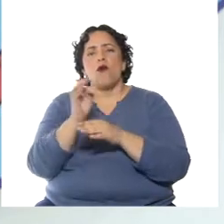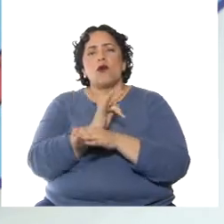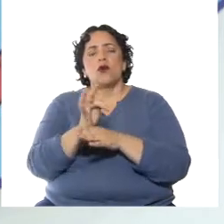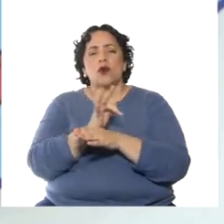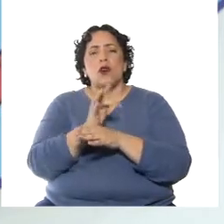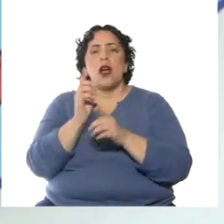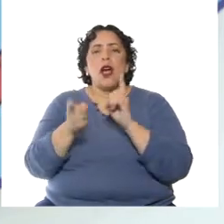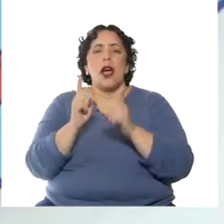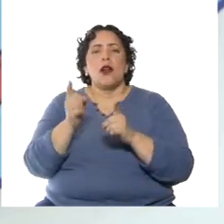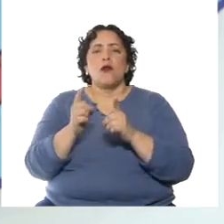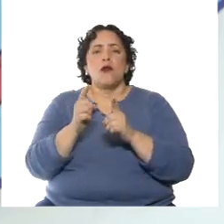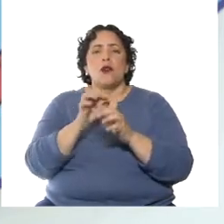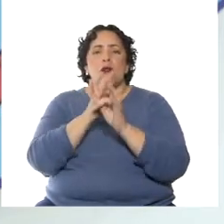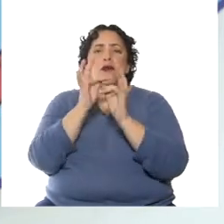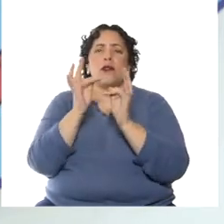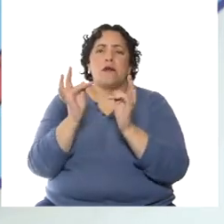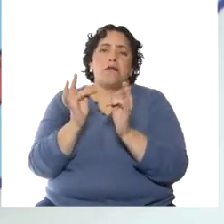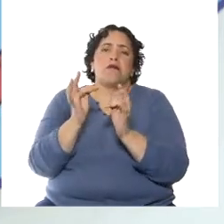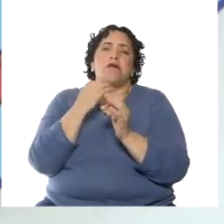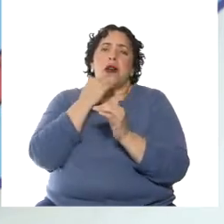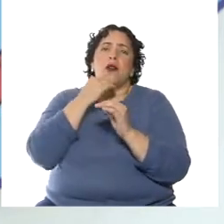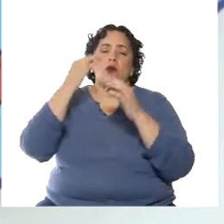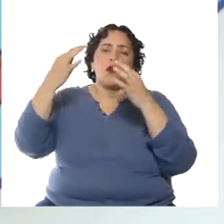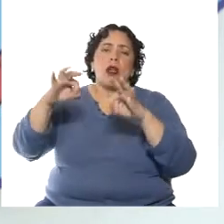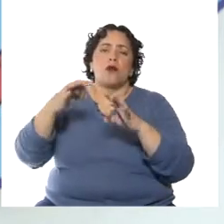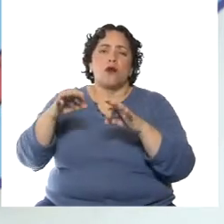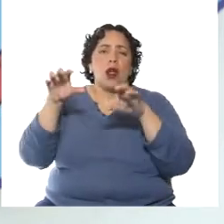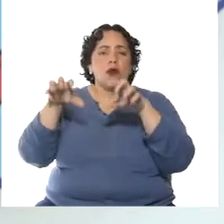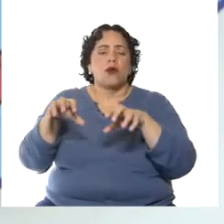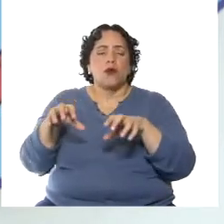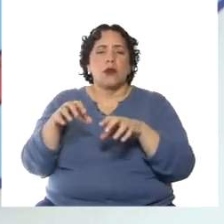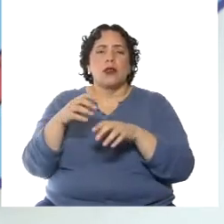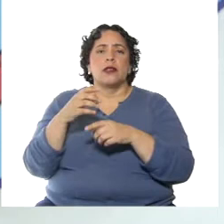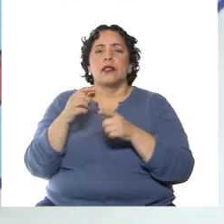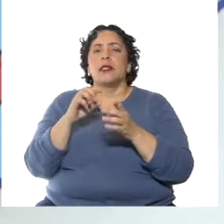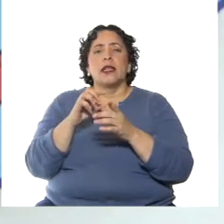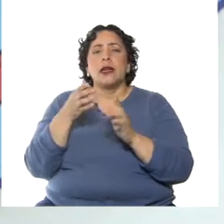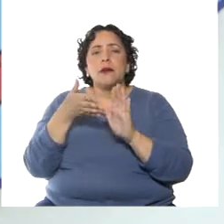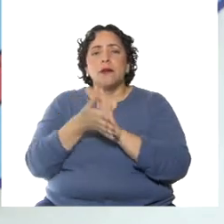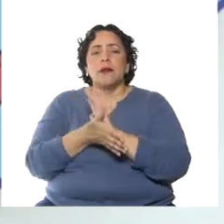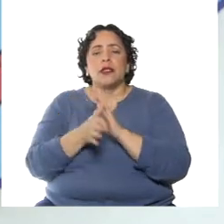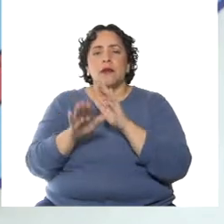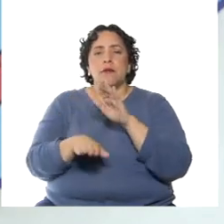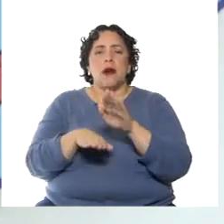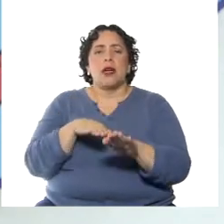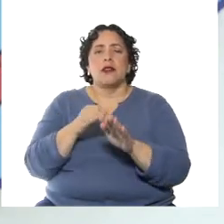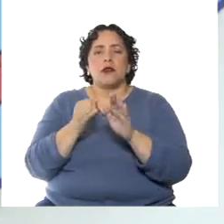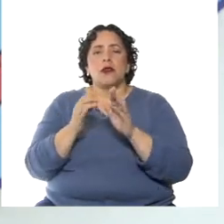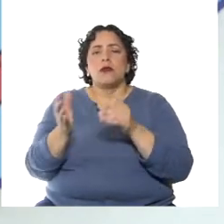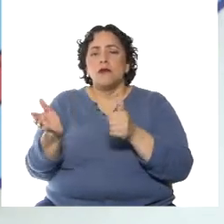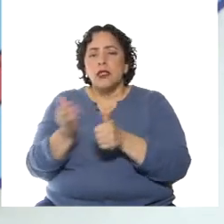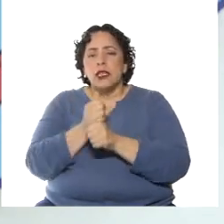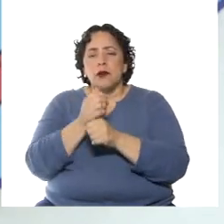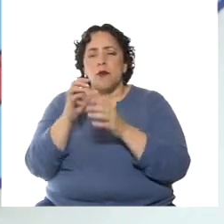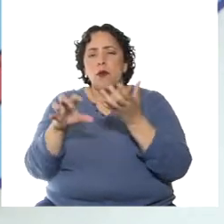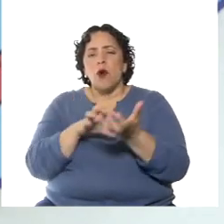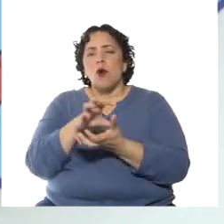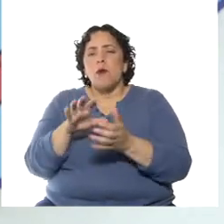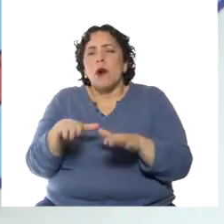funcionamiento de algún fenómeno natural. El método científico comprende los siguientes pasos: identificación del problema, que es